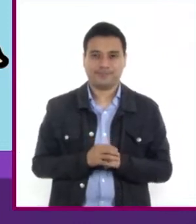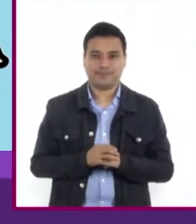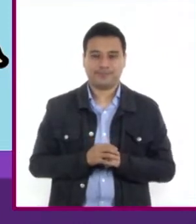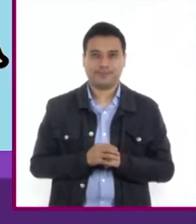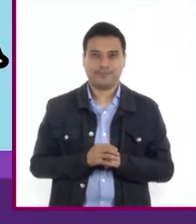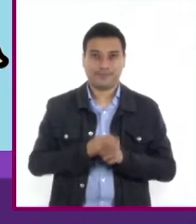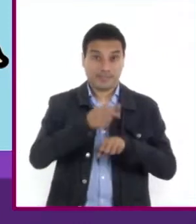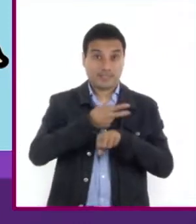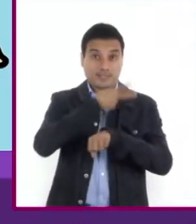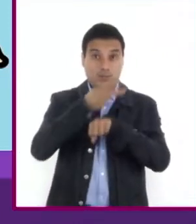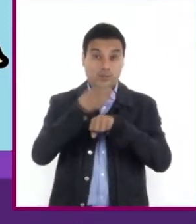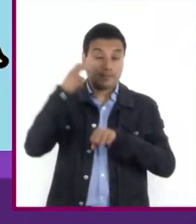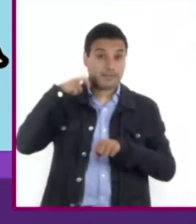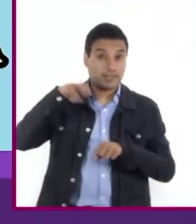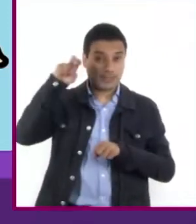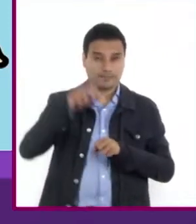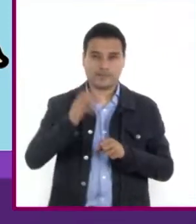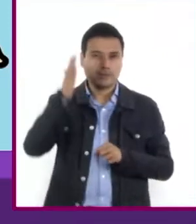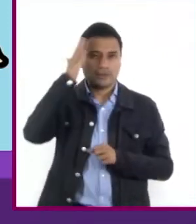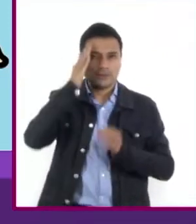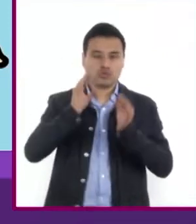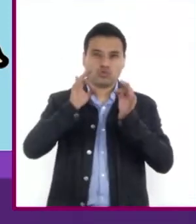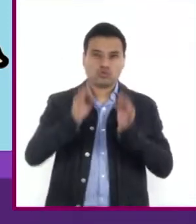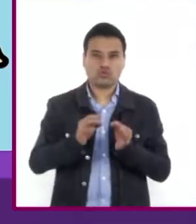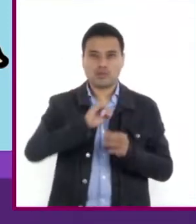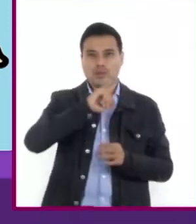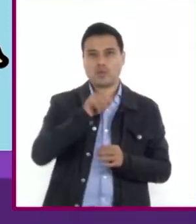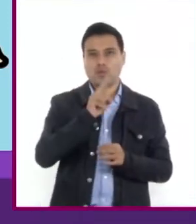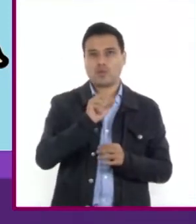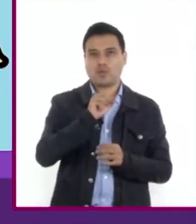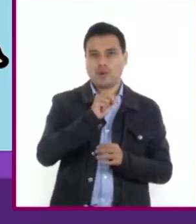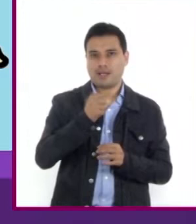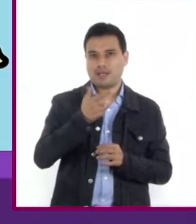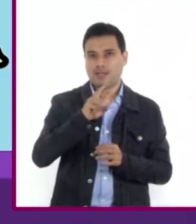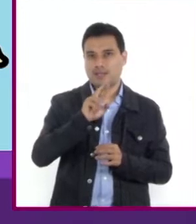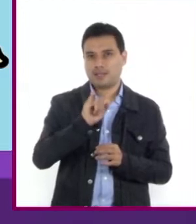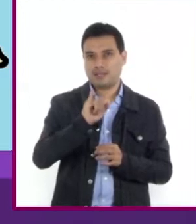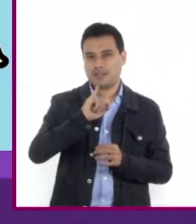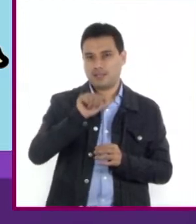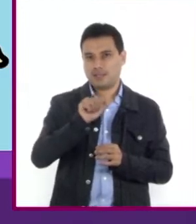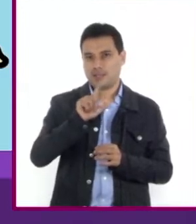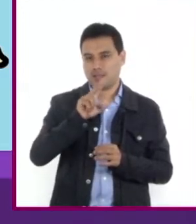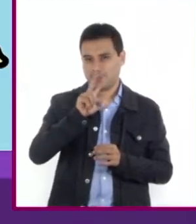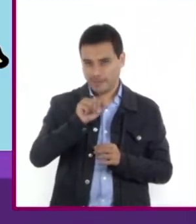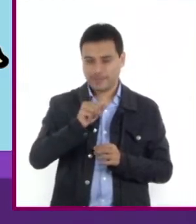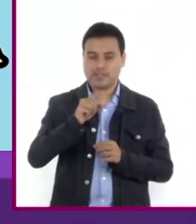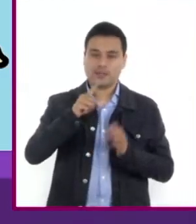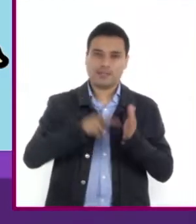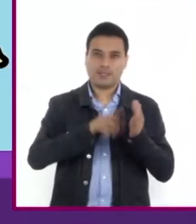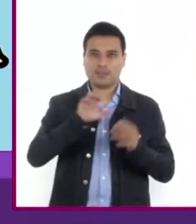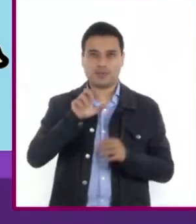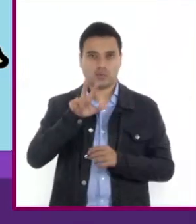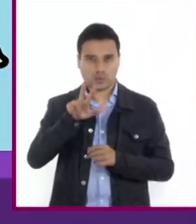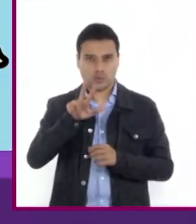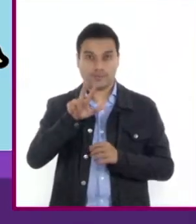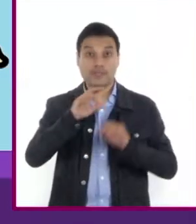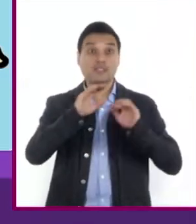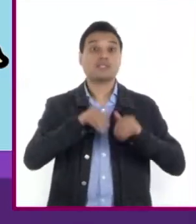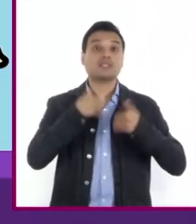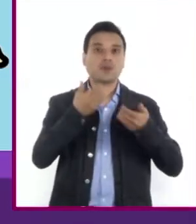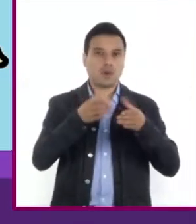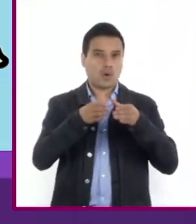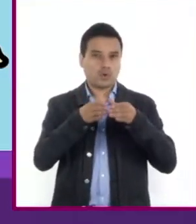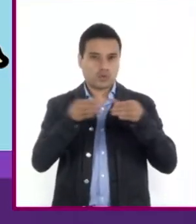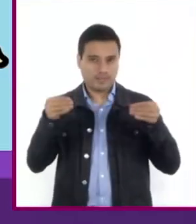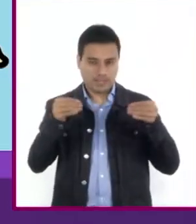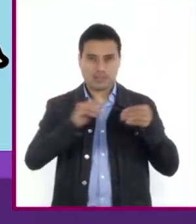La segunda exploración fue encabezada por Juan de Grijalva en 1518 y avanzó hasta Cozumel